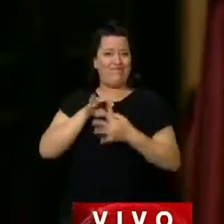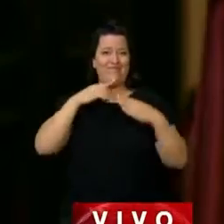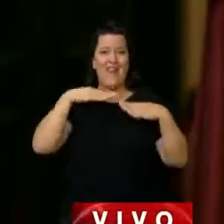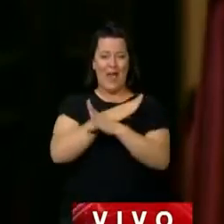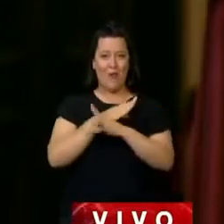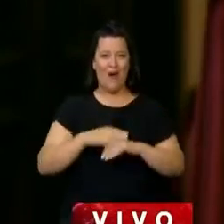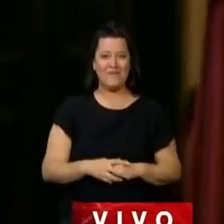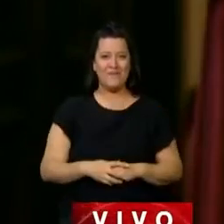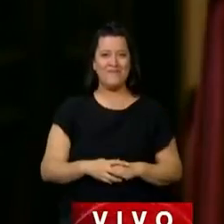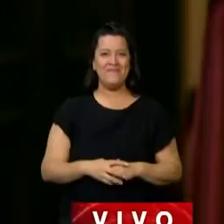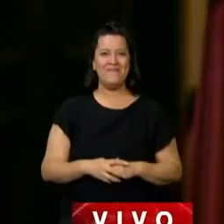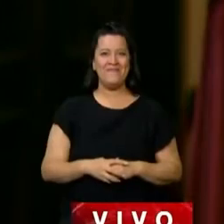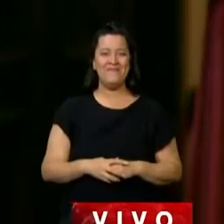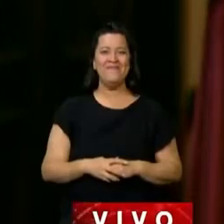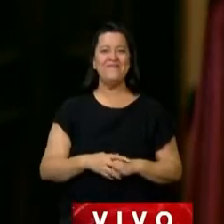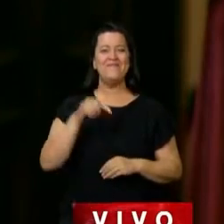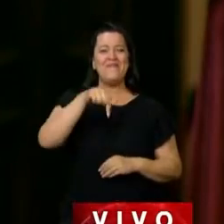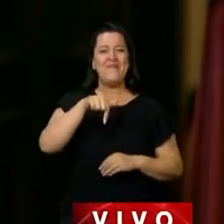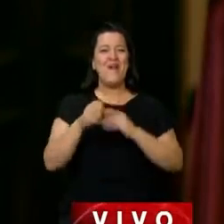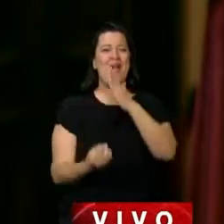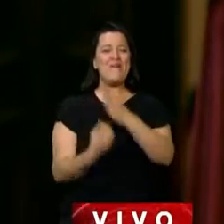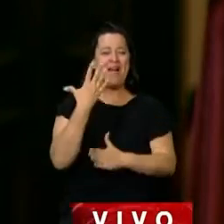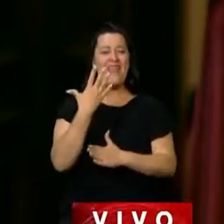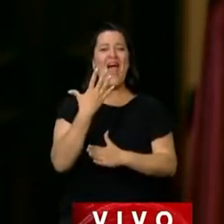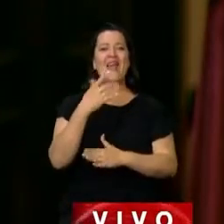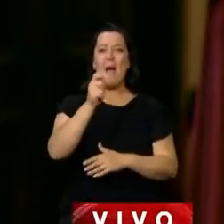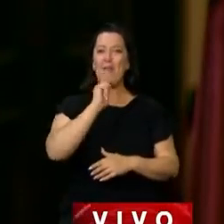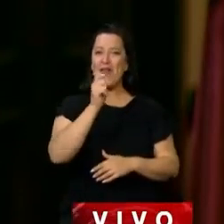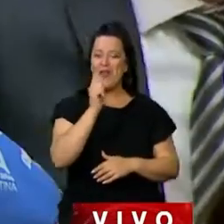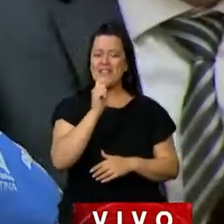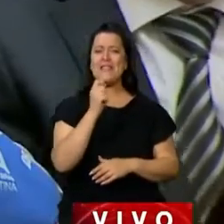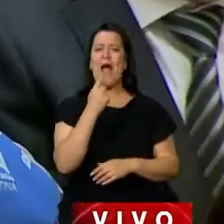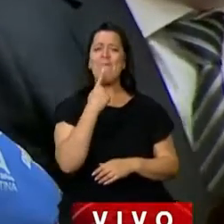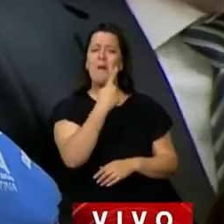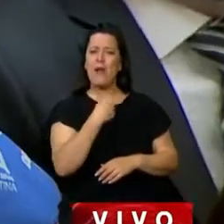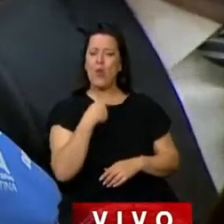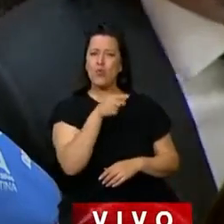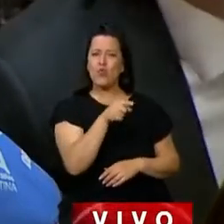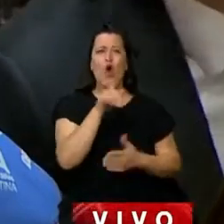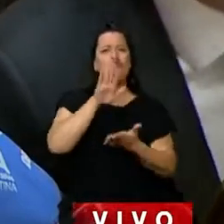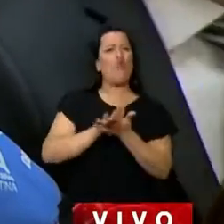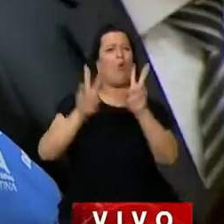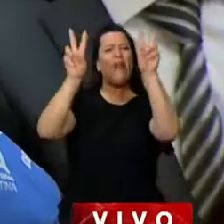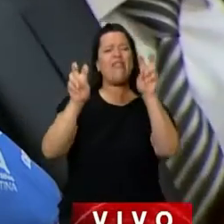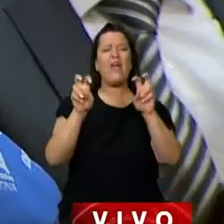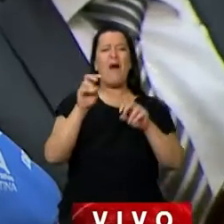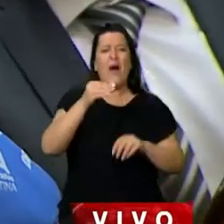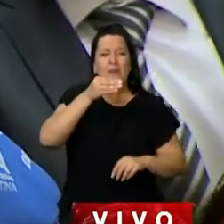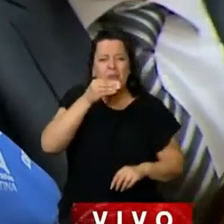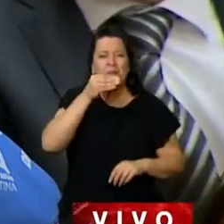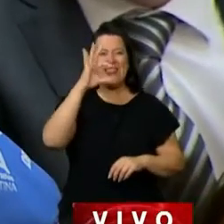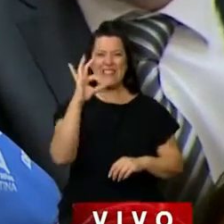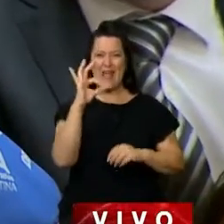Cuando venía para acá hoy en la mañana un periodista me preguntó sobre la temática de alcohol cero